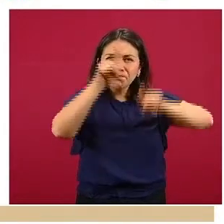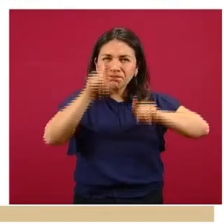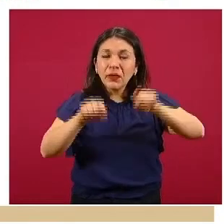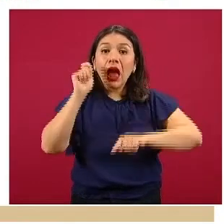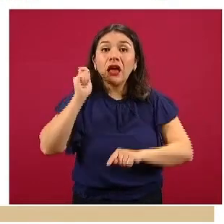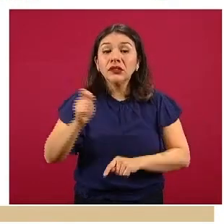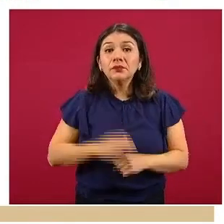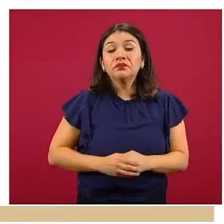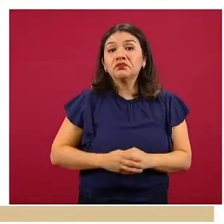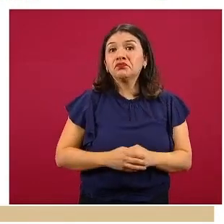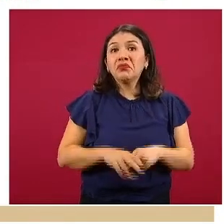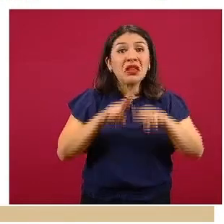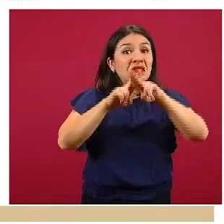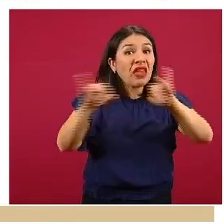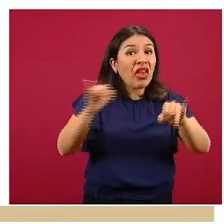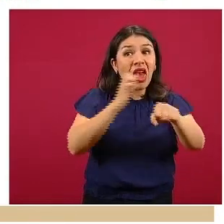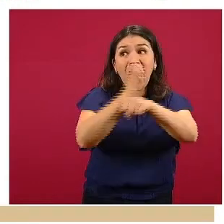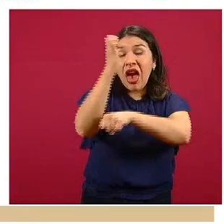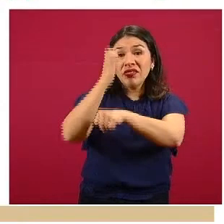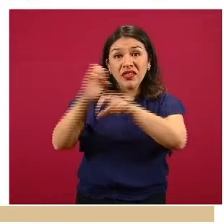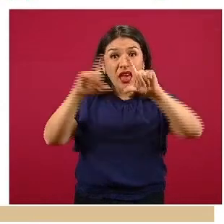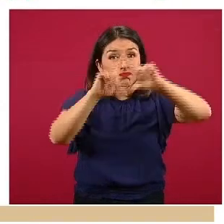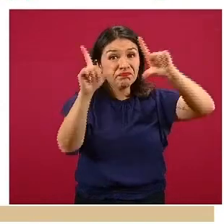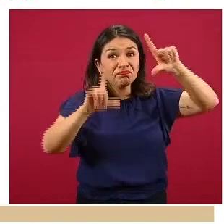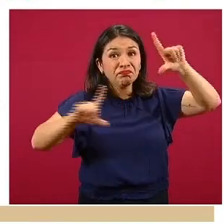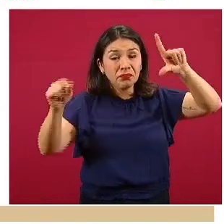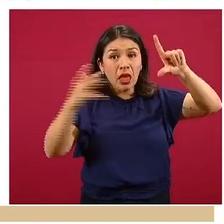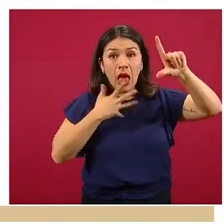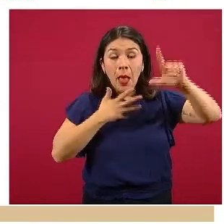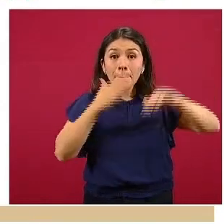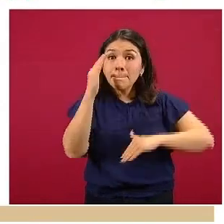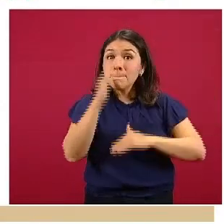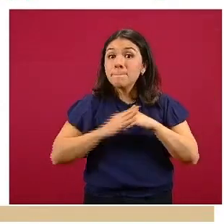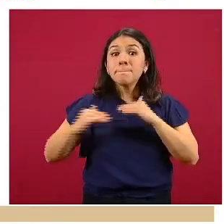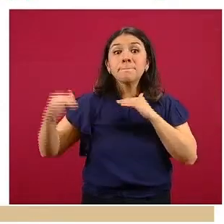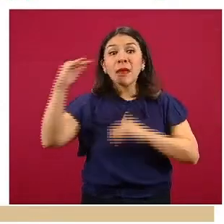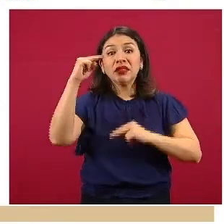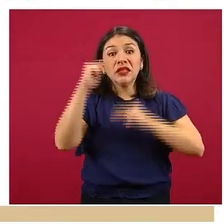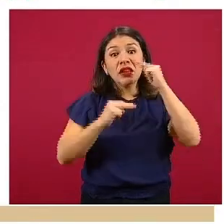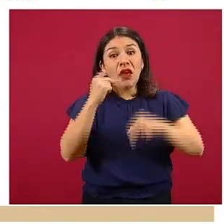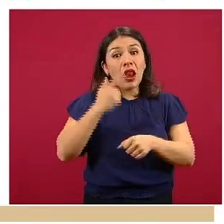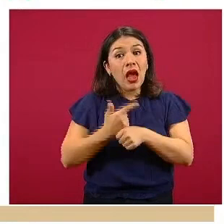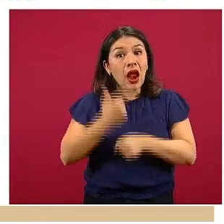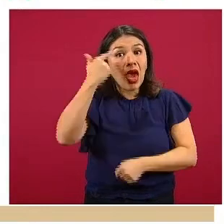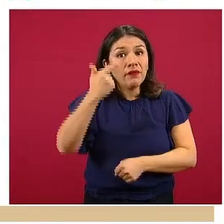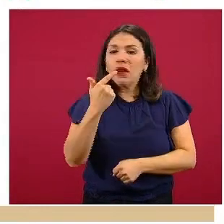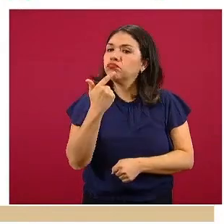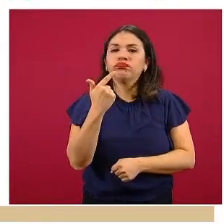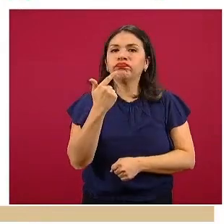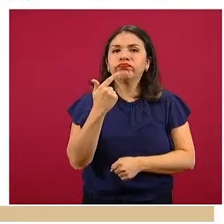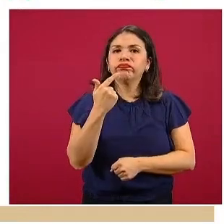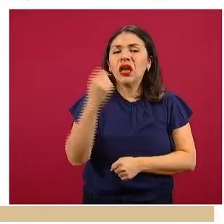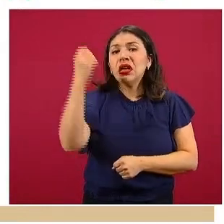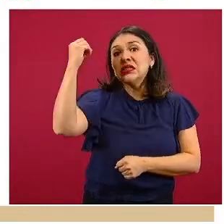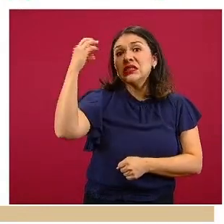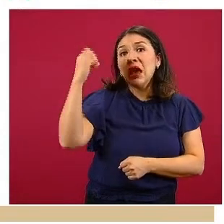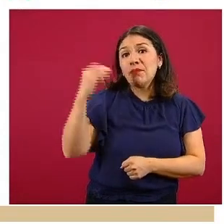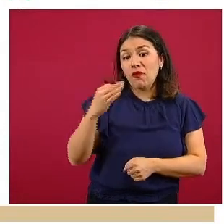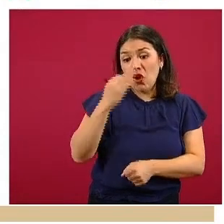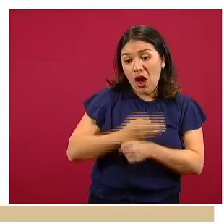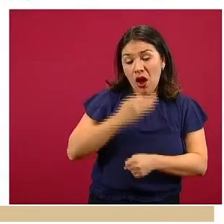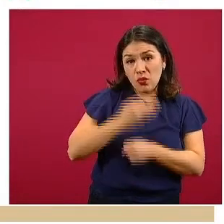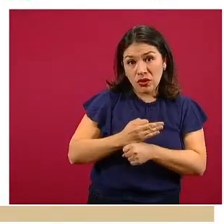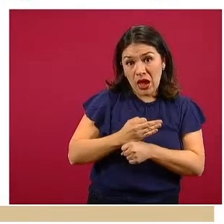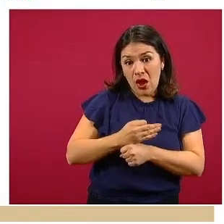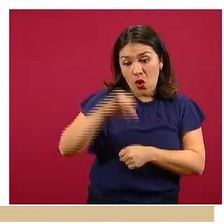es que ninguna entidad federativa incrementa su nivel de riesgo, es decir, del semáforo vigente